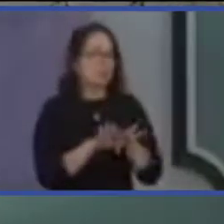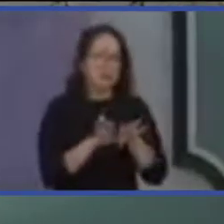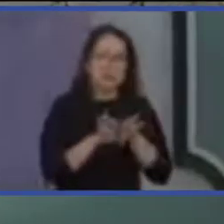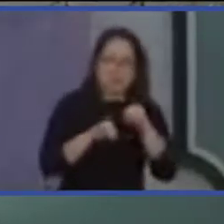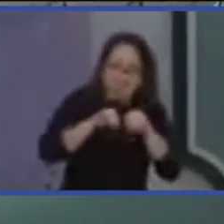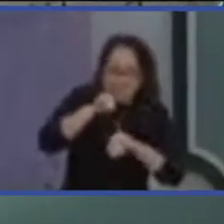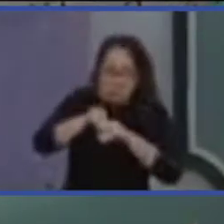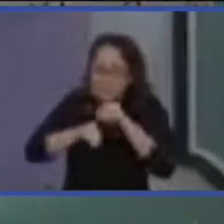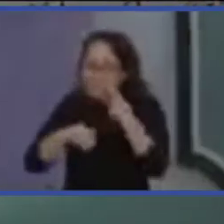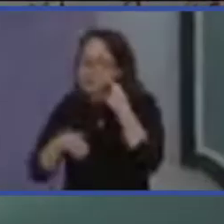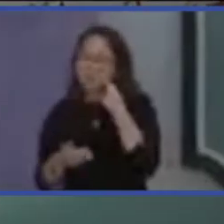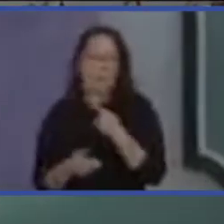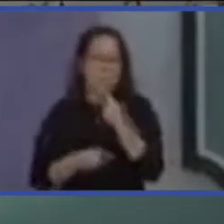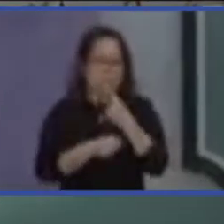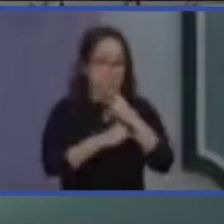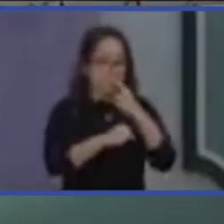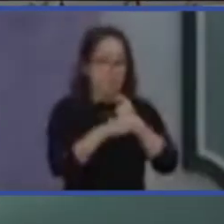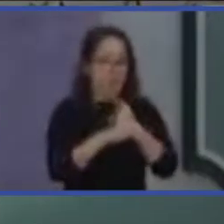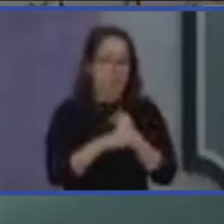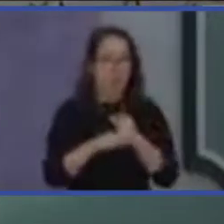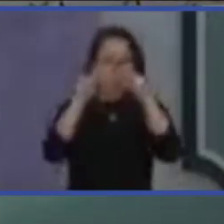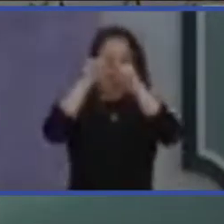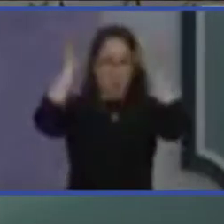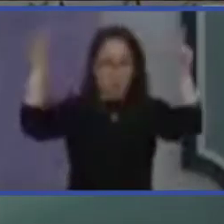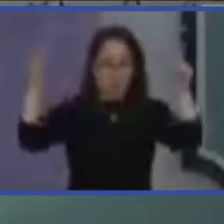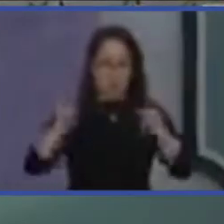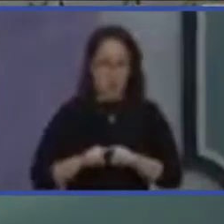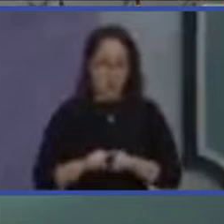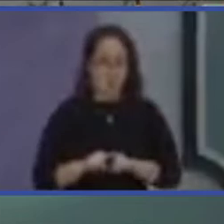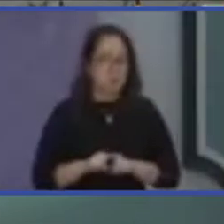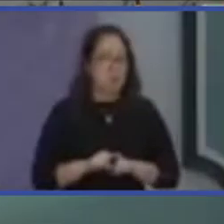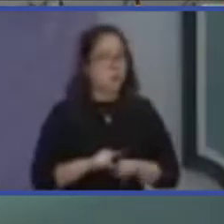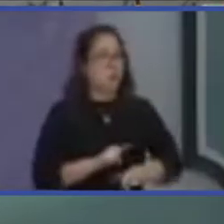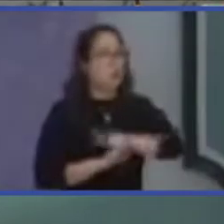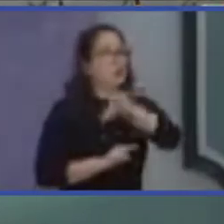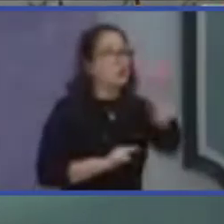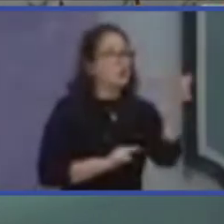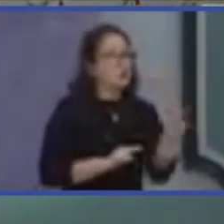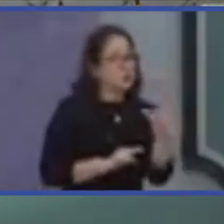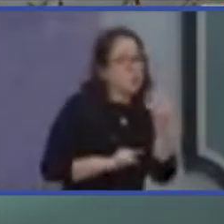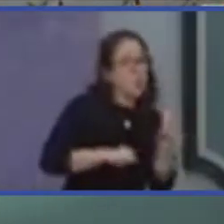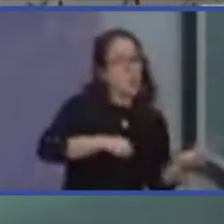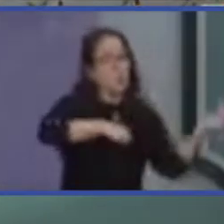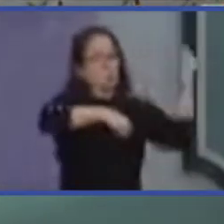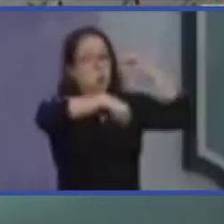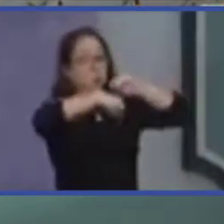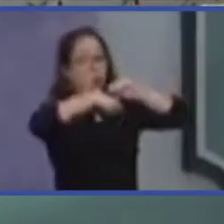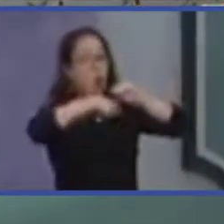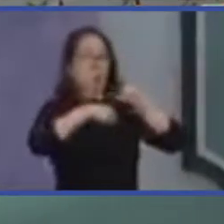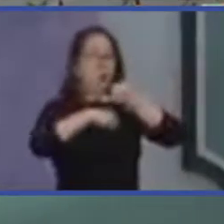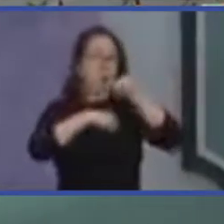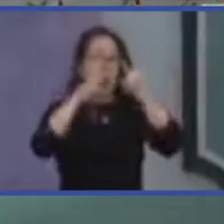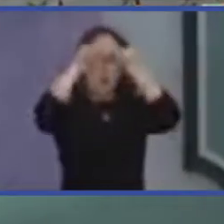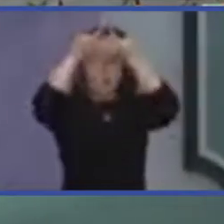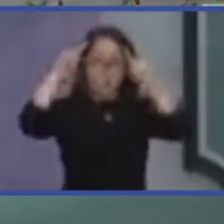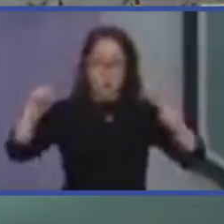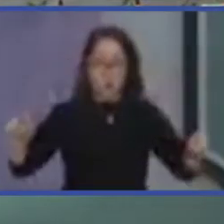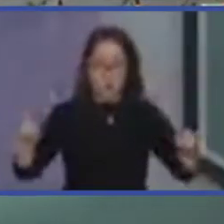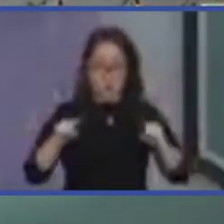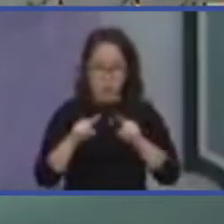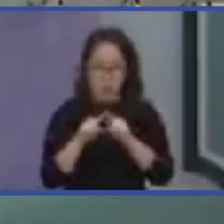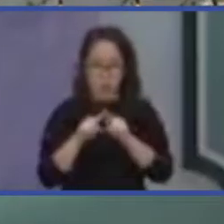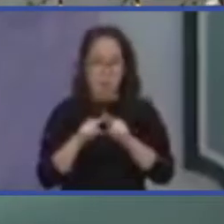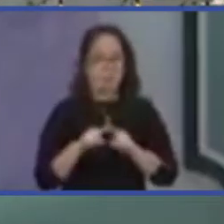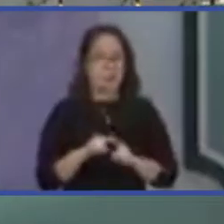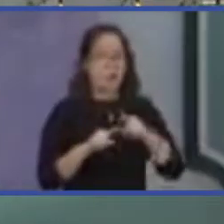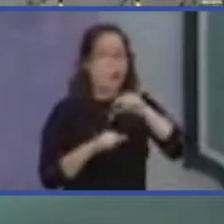ponen un triángulo hacia abajo y luego le ponen encima un triángulo hacia arriba y después en cada uno